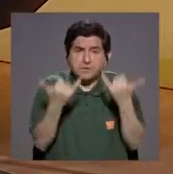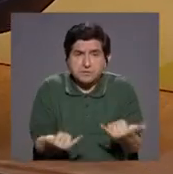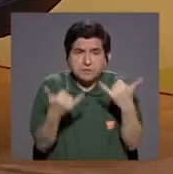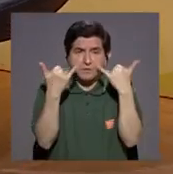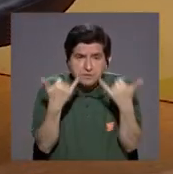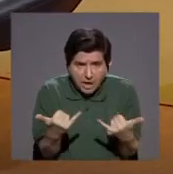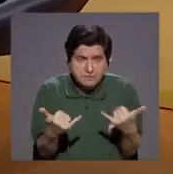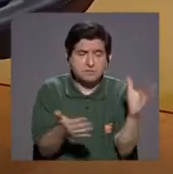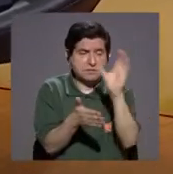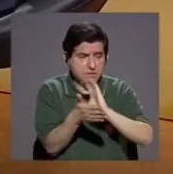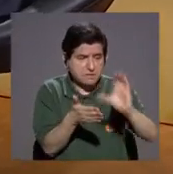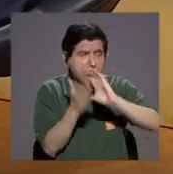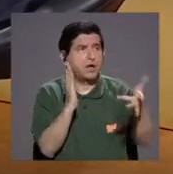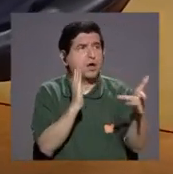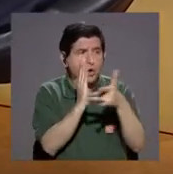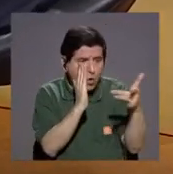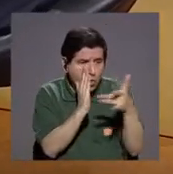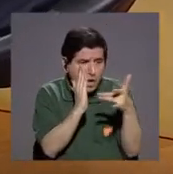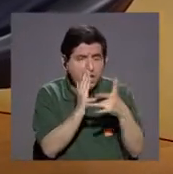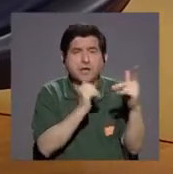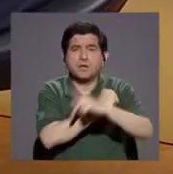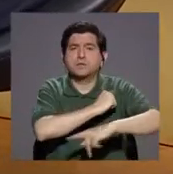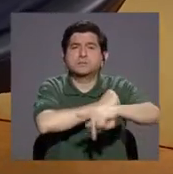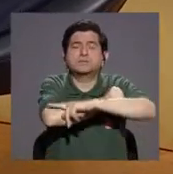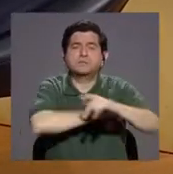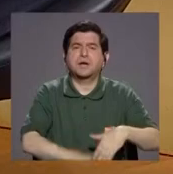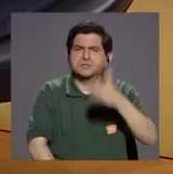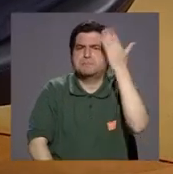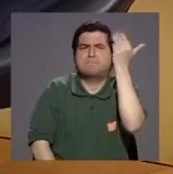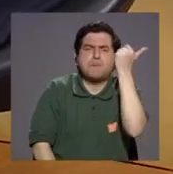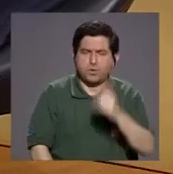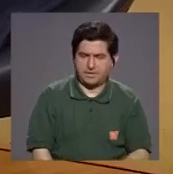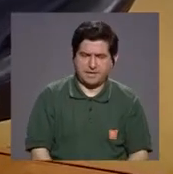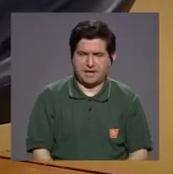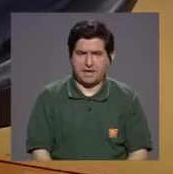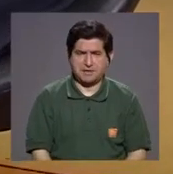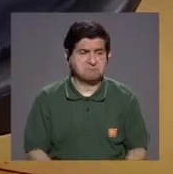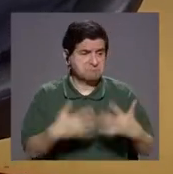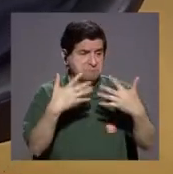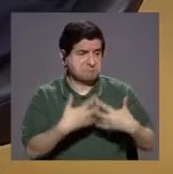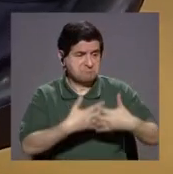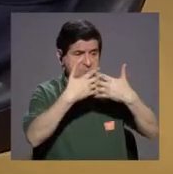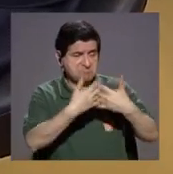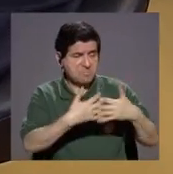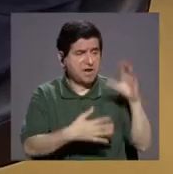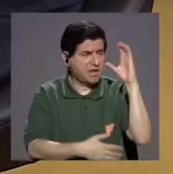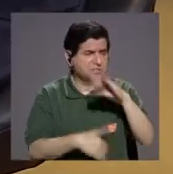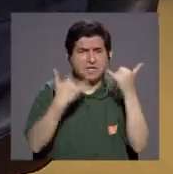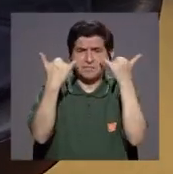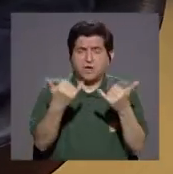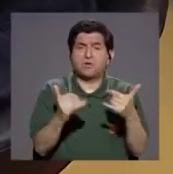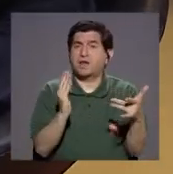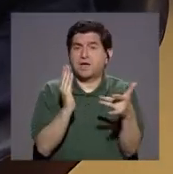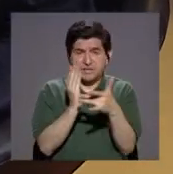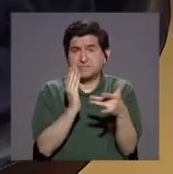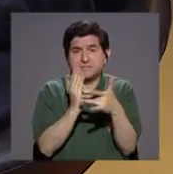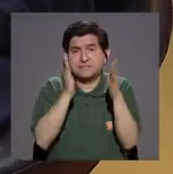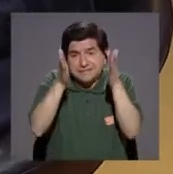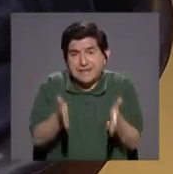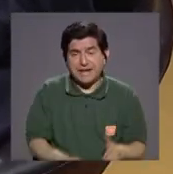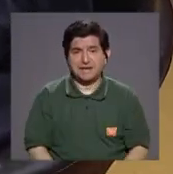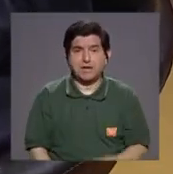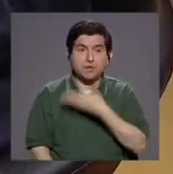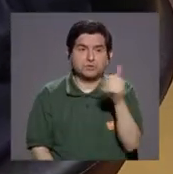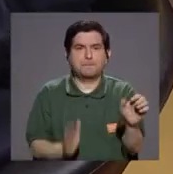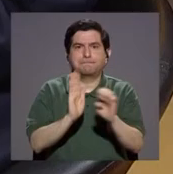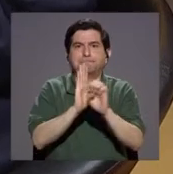de los colegios técnicos en este país porque porque inclusive muchas empresas lo que buscan hoy en día son técnicos que mejor